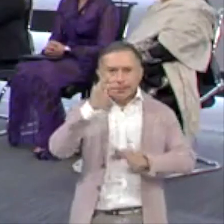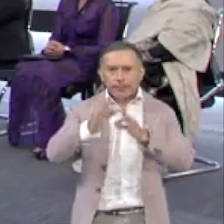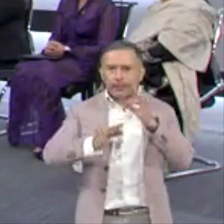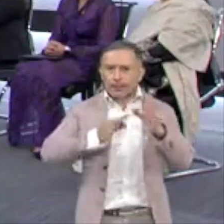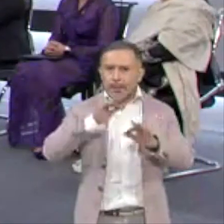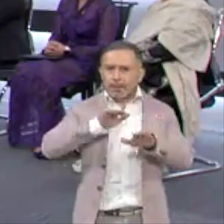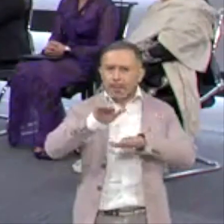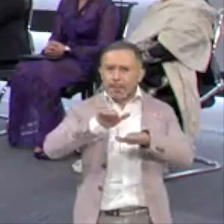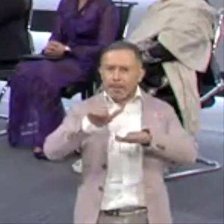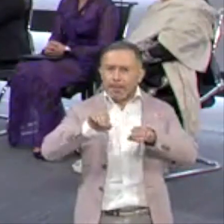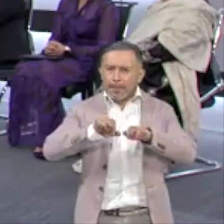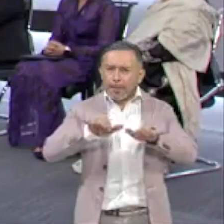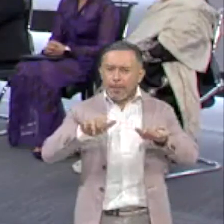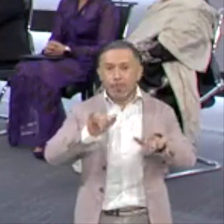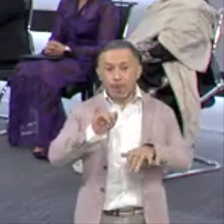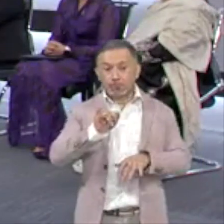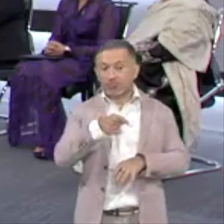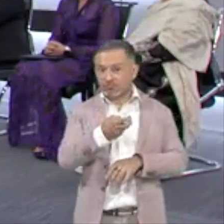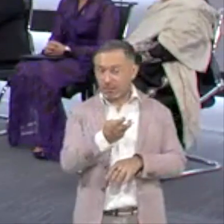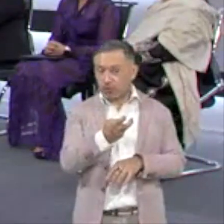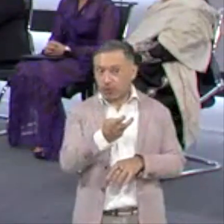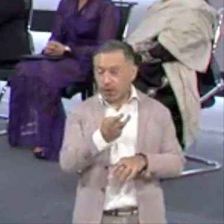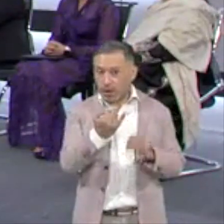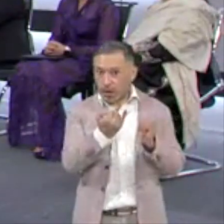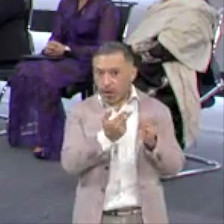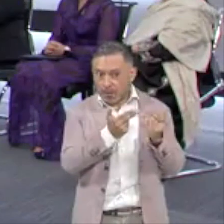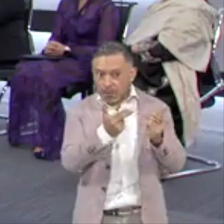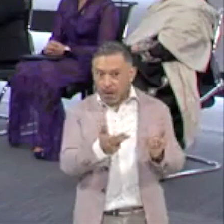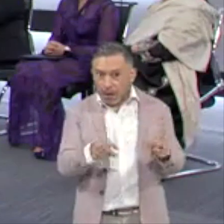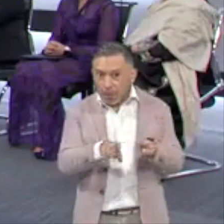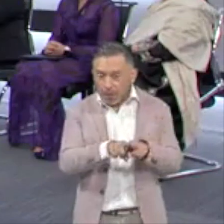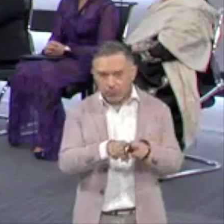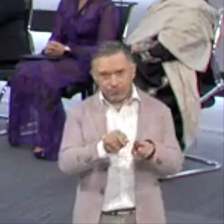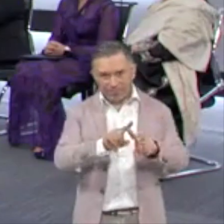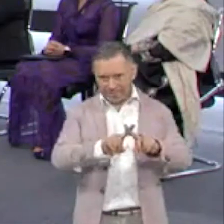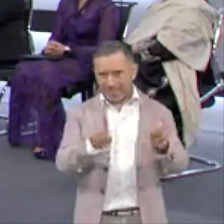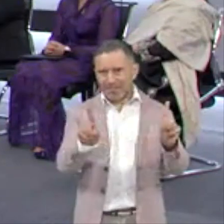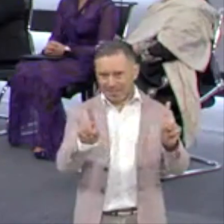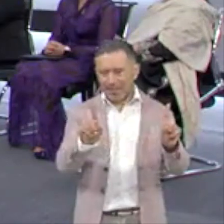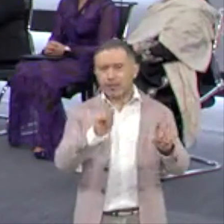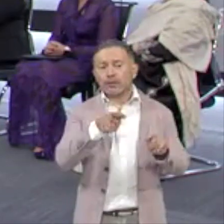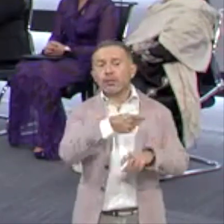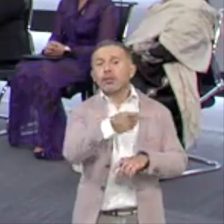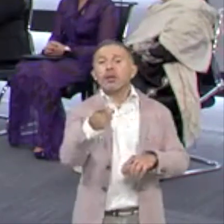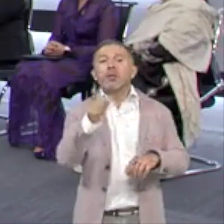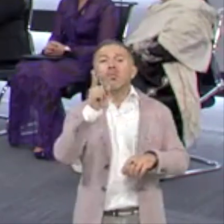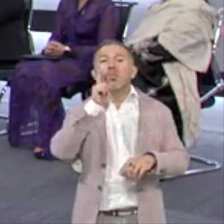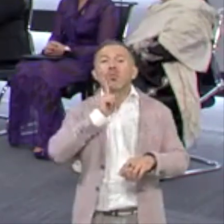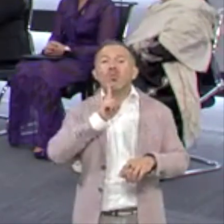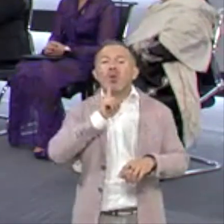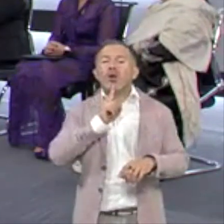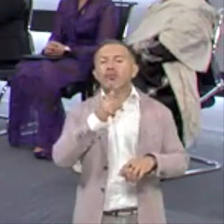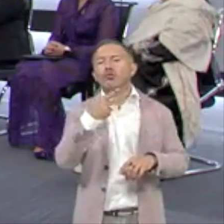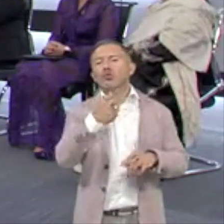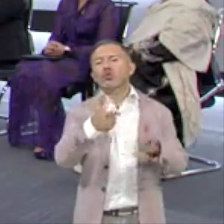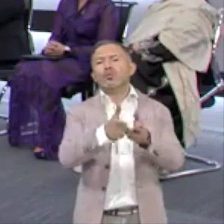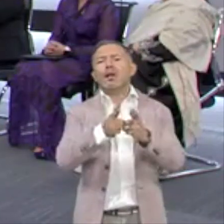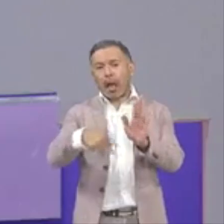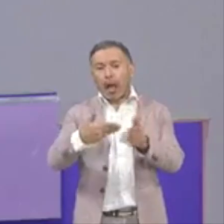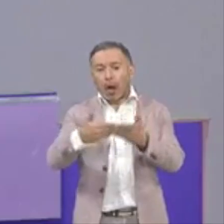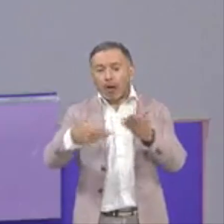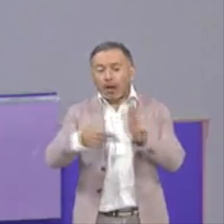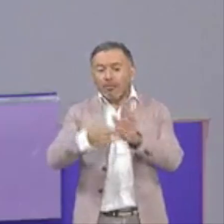compromisos en materia de igualdad con los partidos políticos representados en su totalidad por mujeres quienes dijo toman decisiones al interior de sus propios